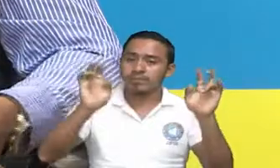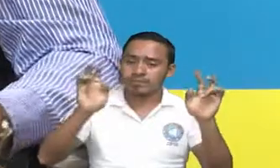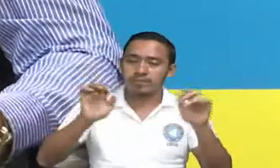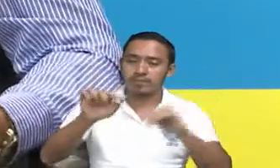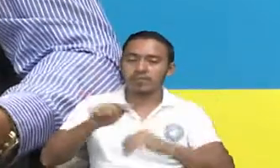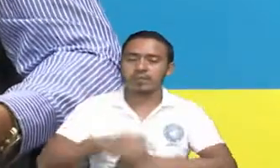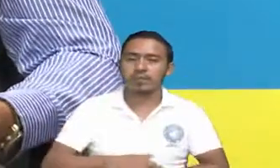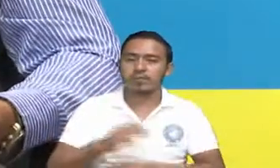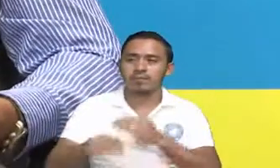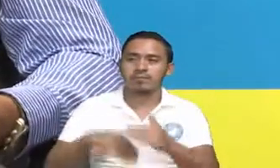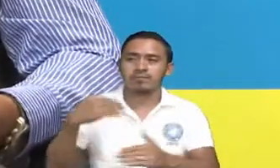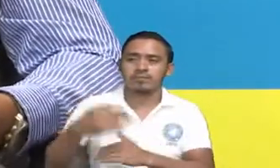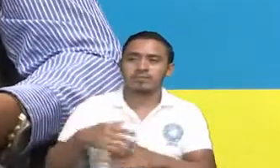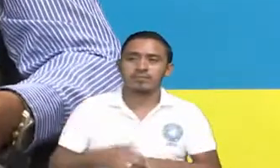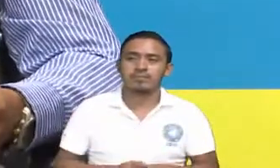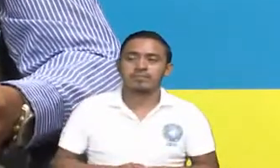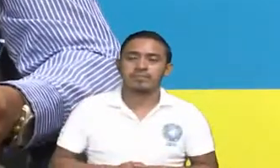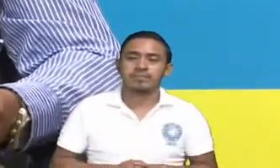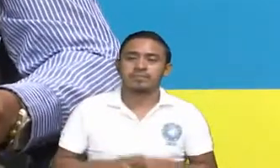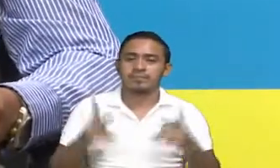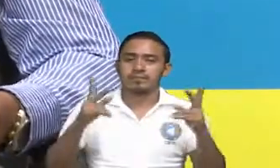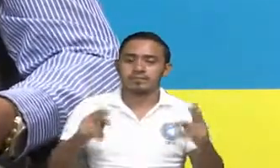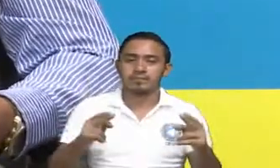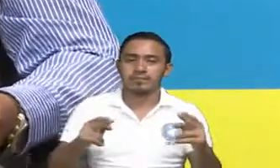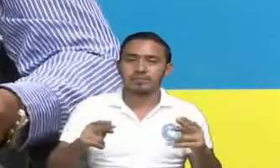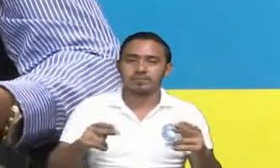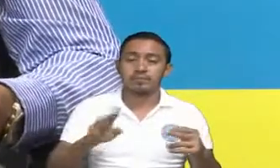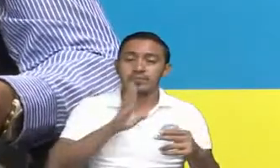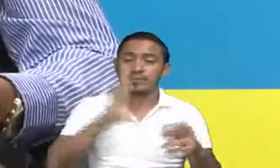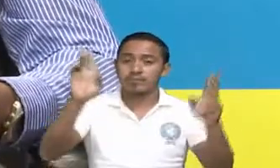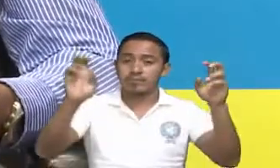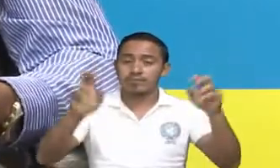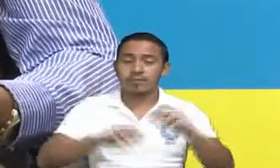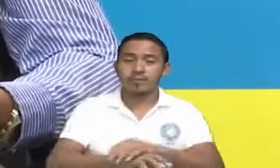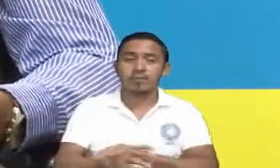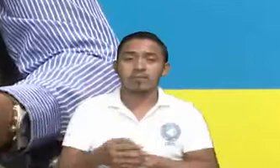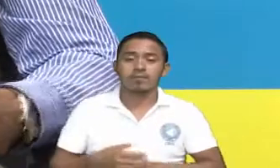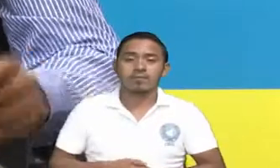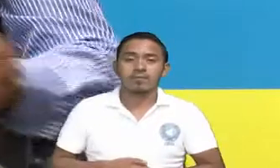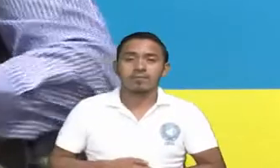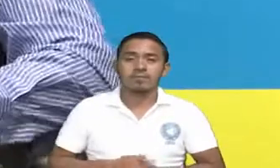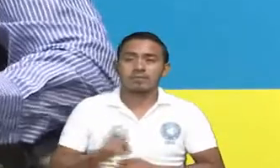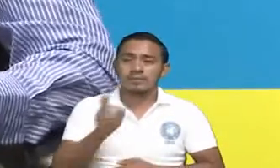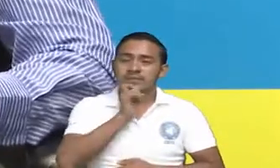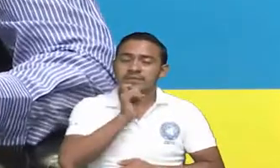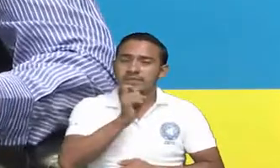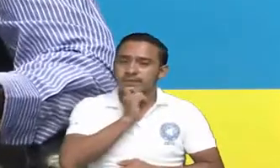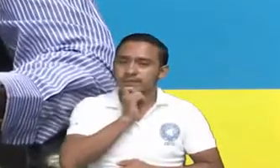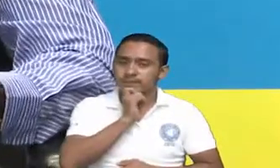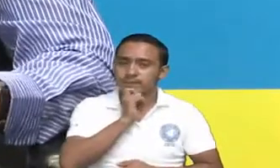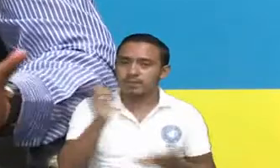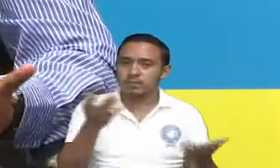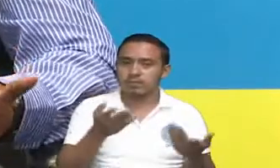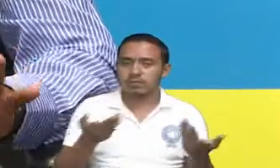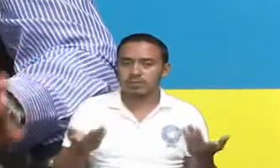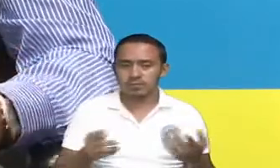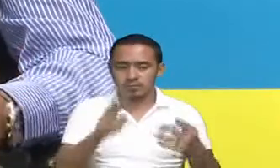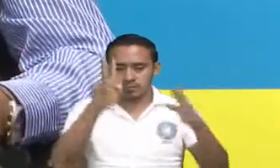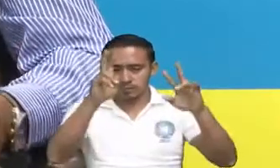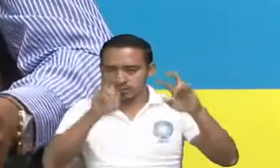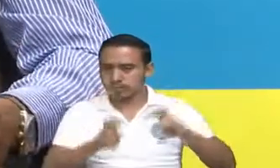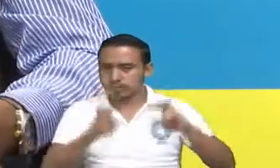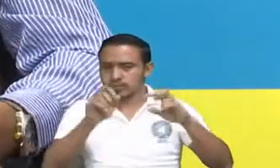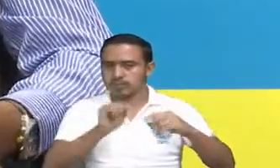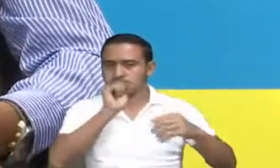cuando regresemos de la siguiente pausa. Estamos hablando hoy sobre los celos enfermizos, cómo